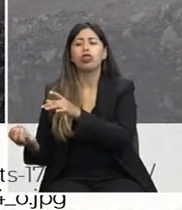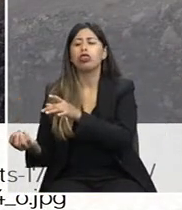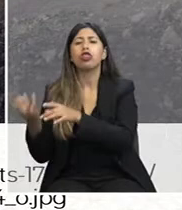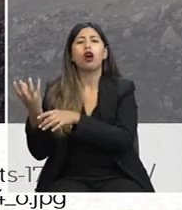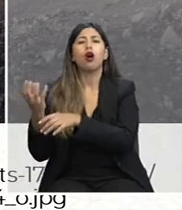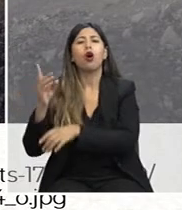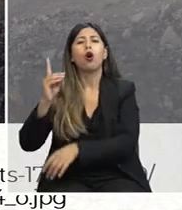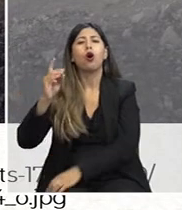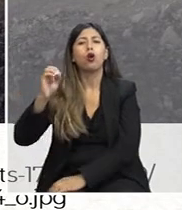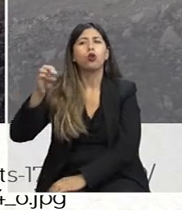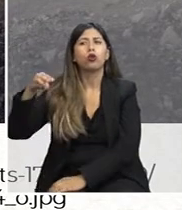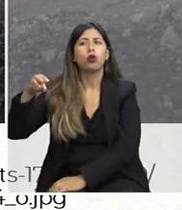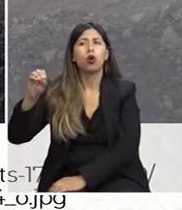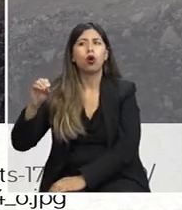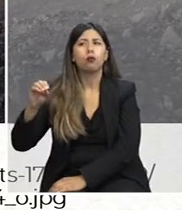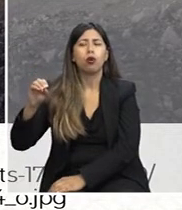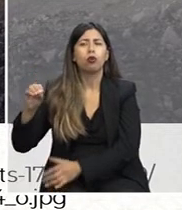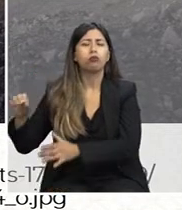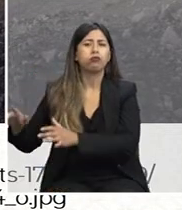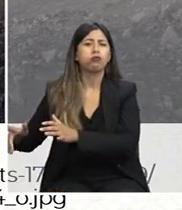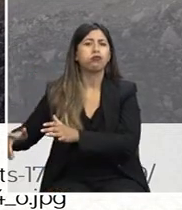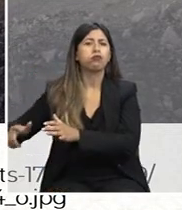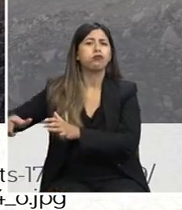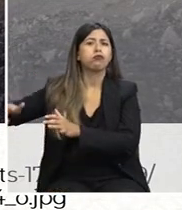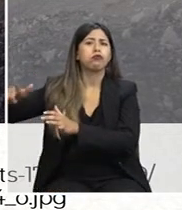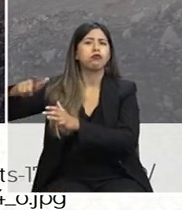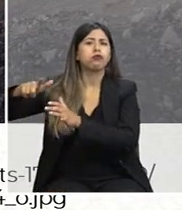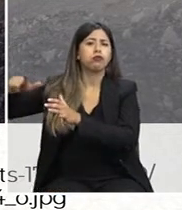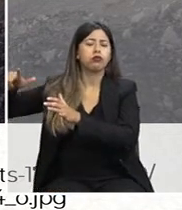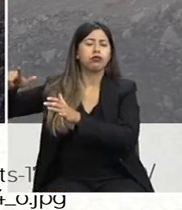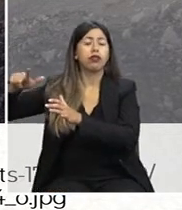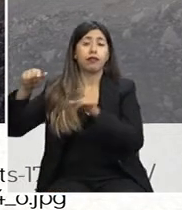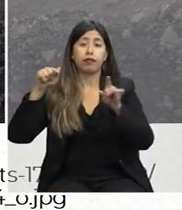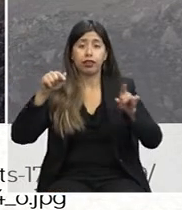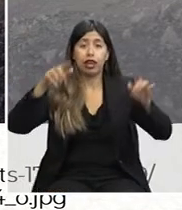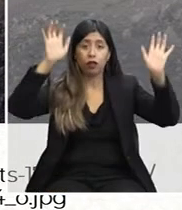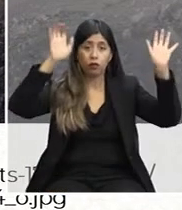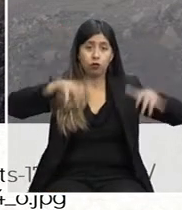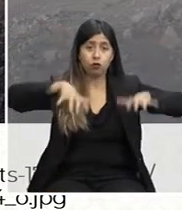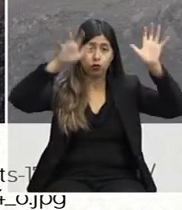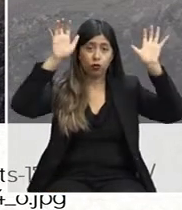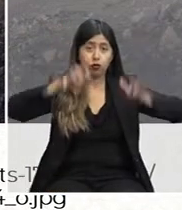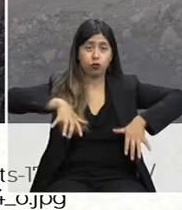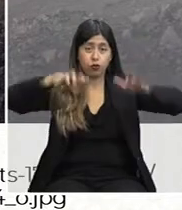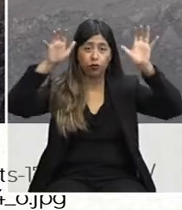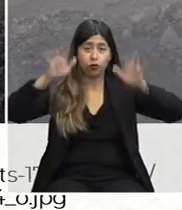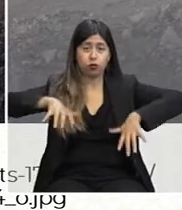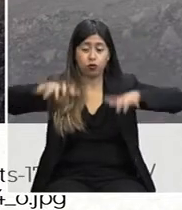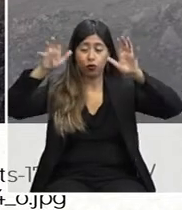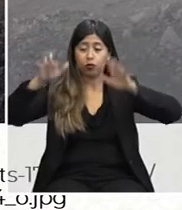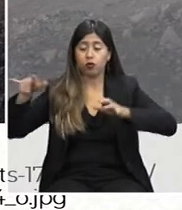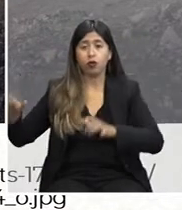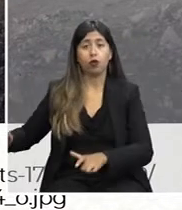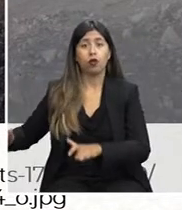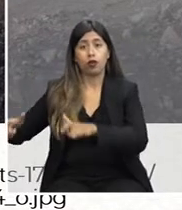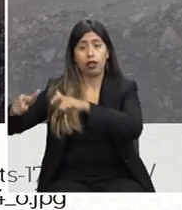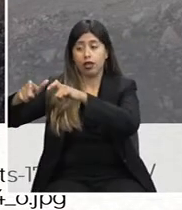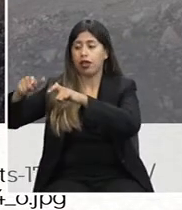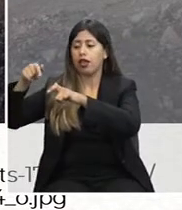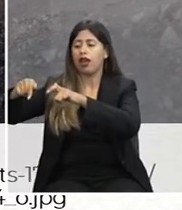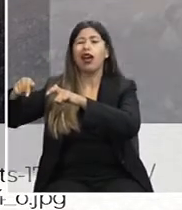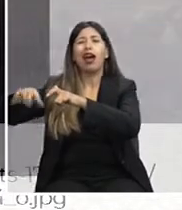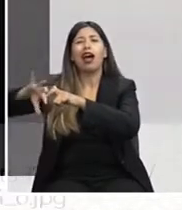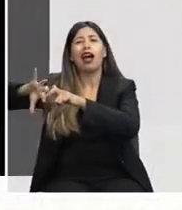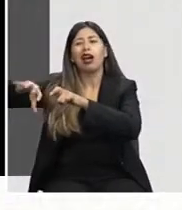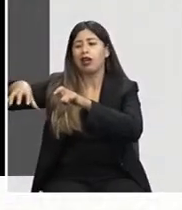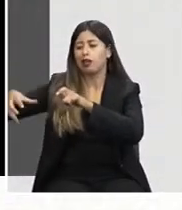El exceso de lluvia, al remover parte del domo, hizo que el magma que estaba dentro saliera